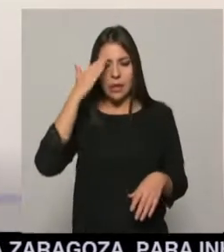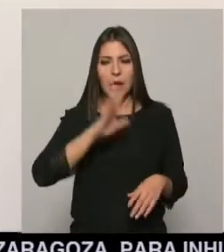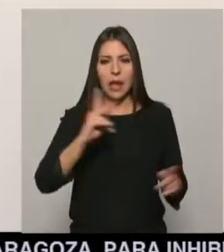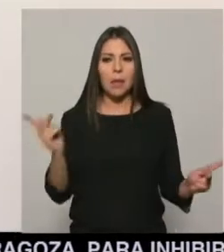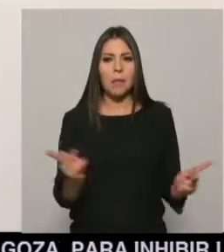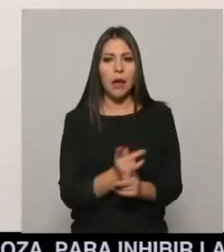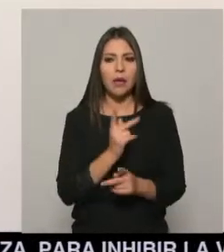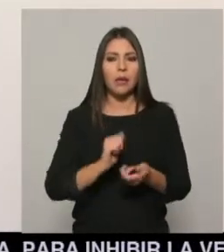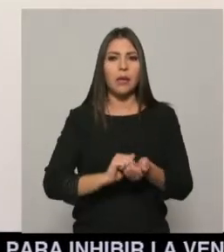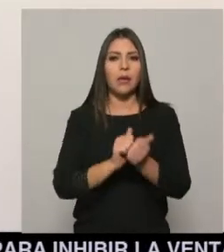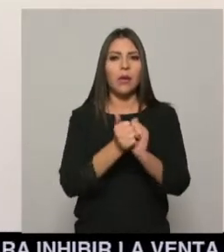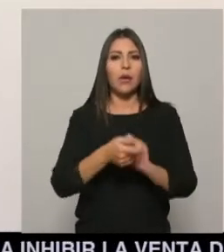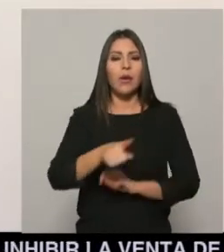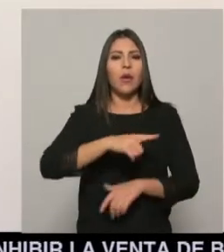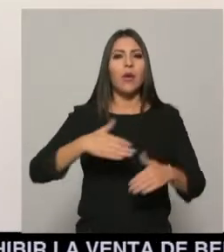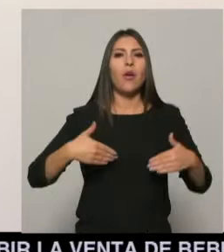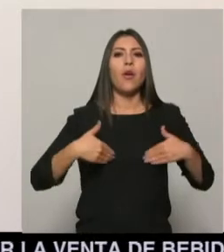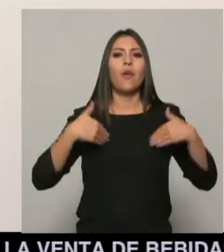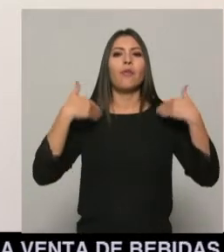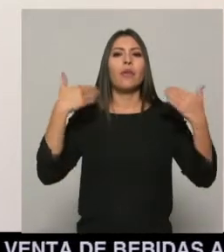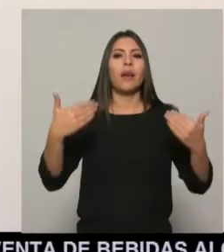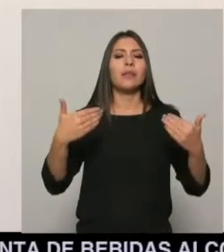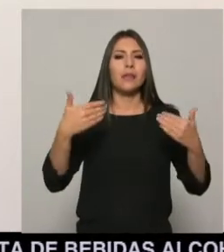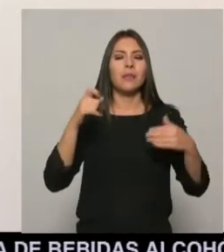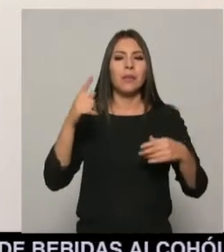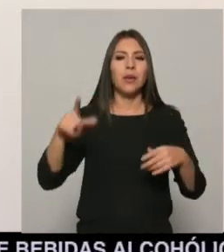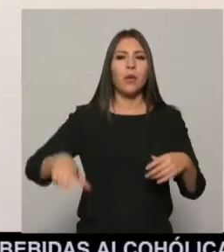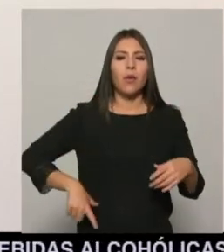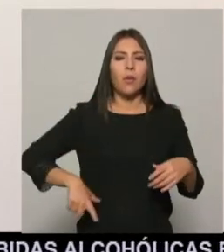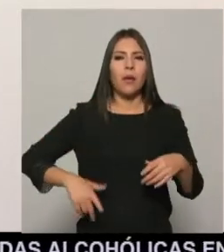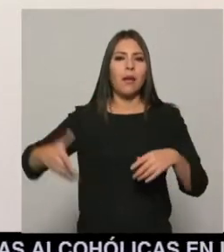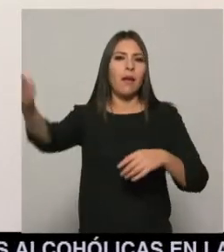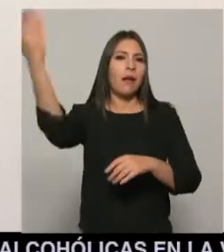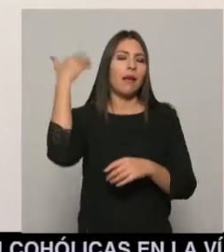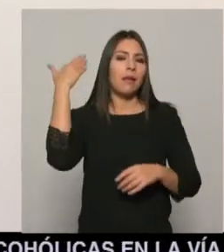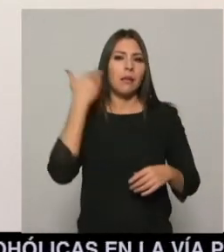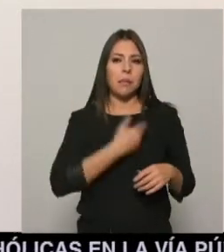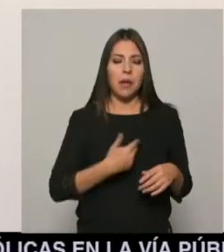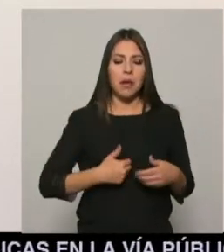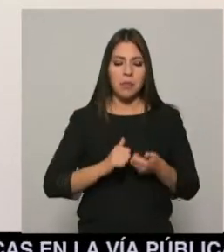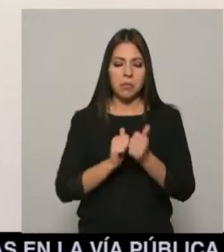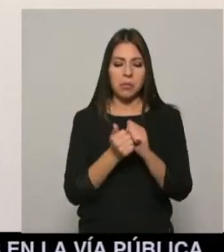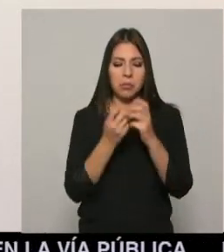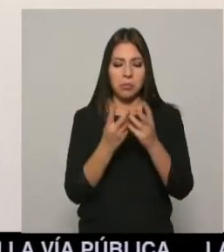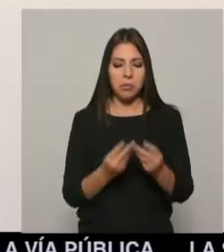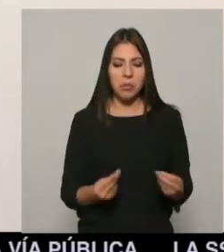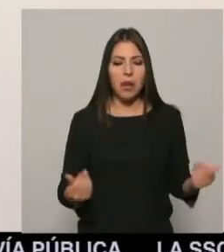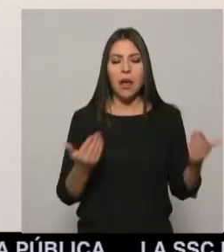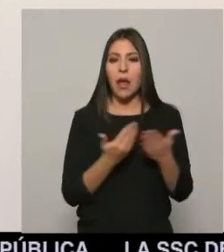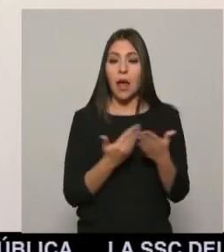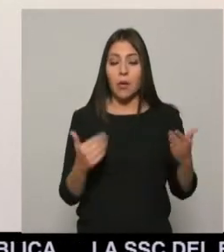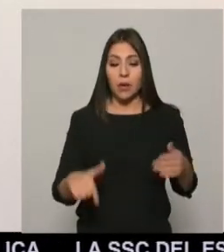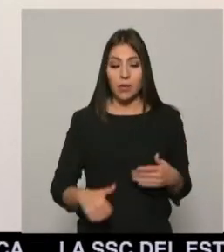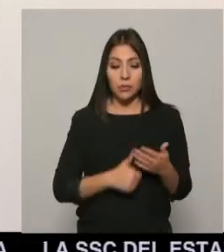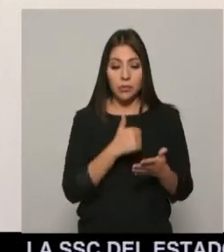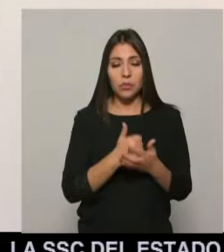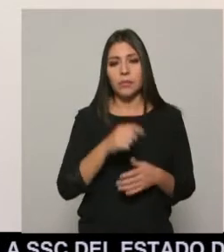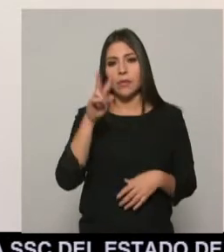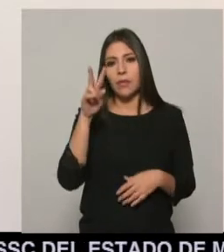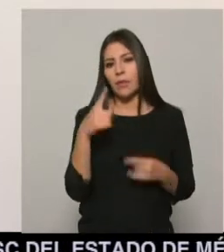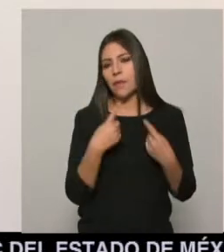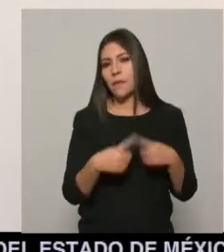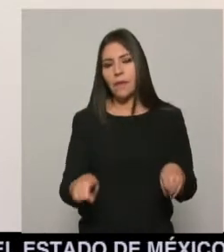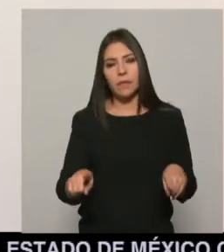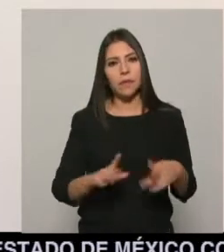de confianza que tenían y que les heredaba el tema del gobierno federal y la presidencia. Hoy la realidad es distinta en la capital y hoy los hechos hablan.